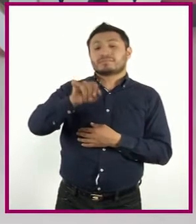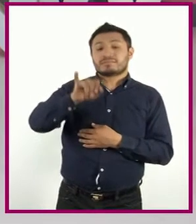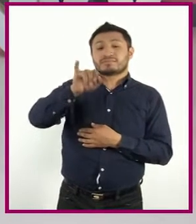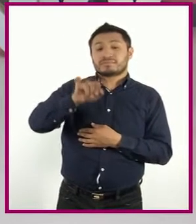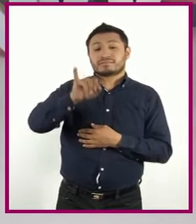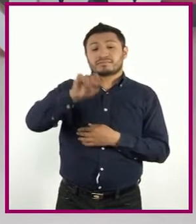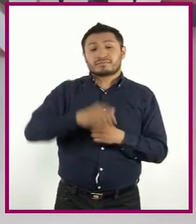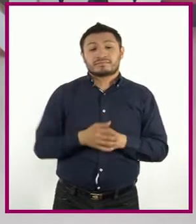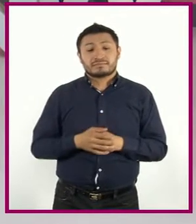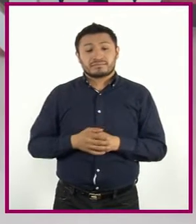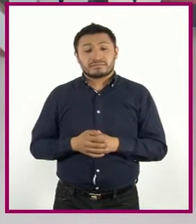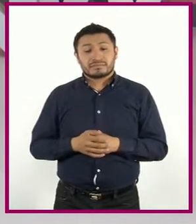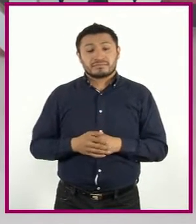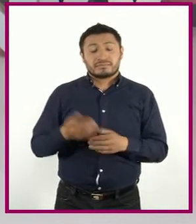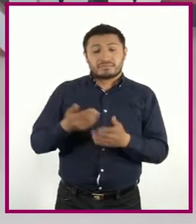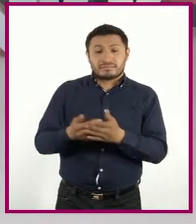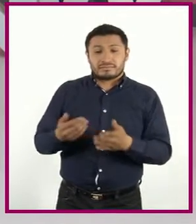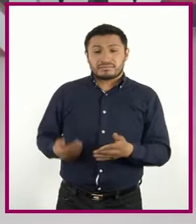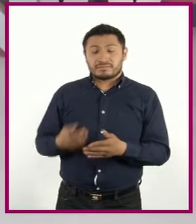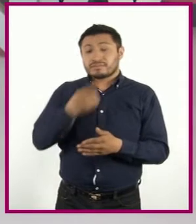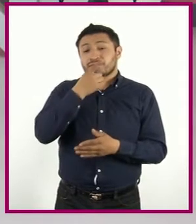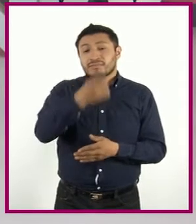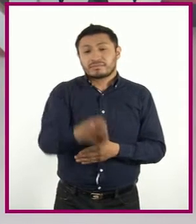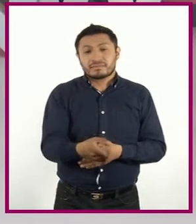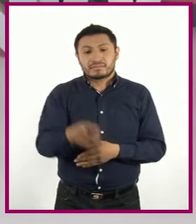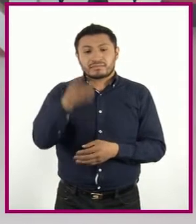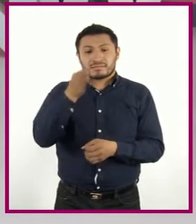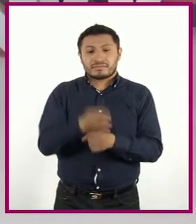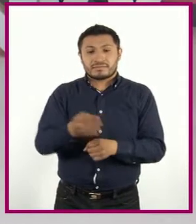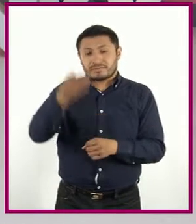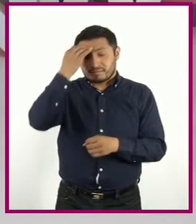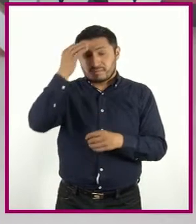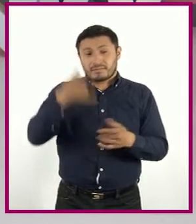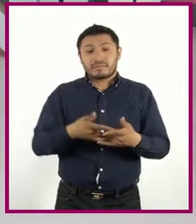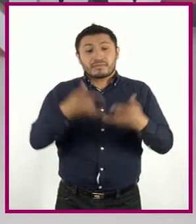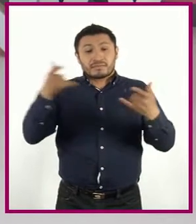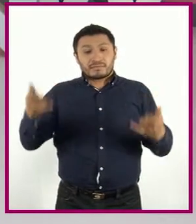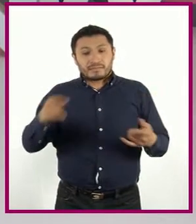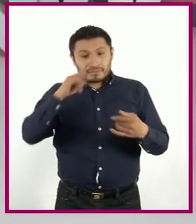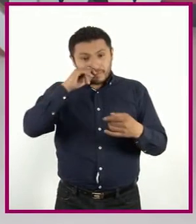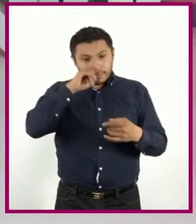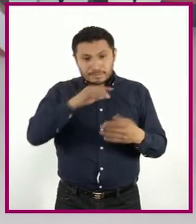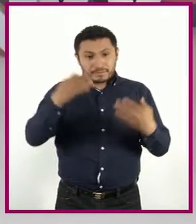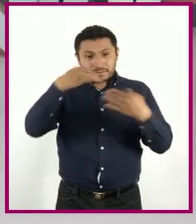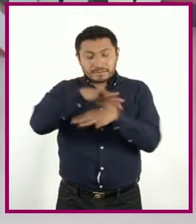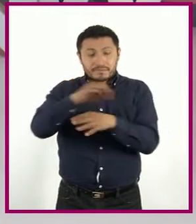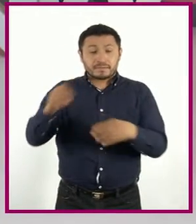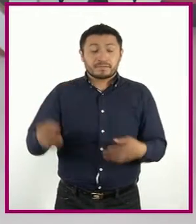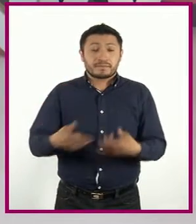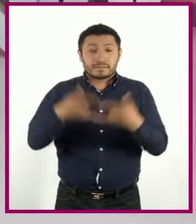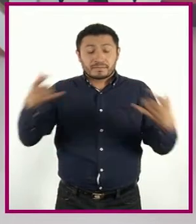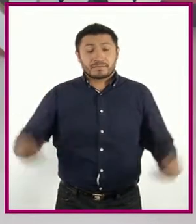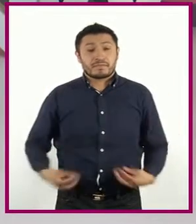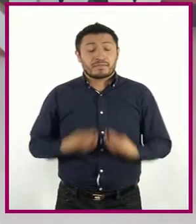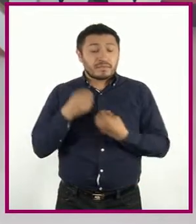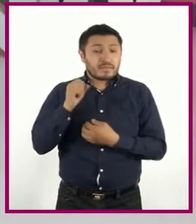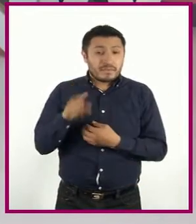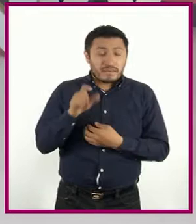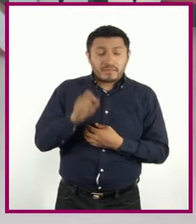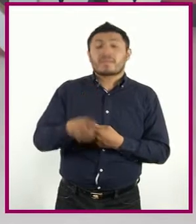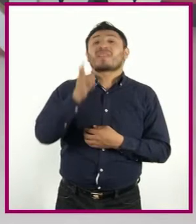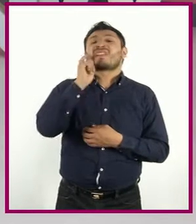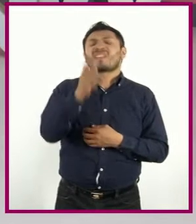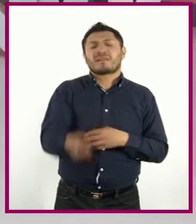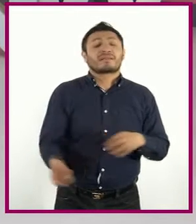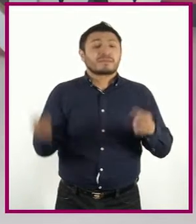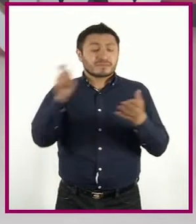Efectivamente. Como mencioné anteriormente, vamos a conocer su historia a través de una autobiografía, es decir, una